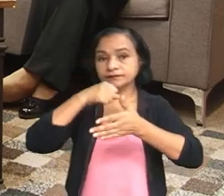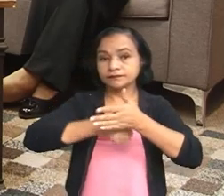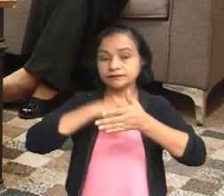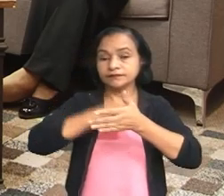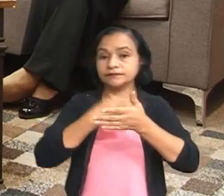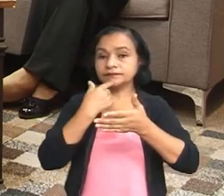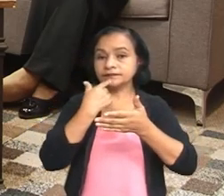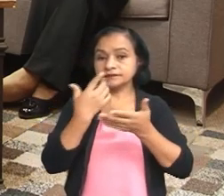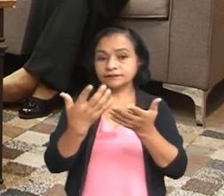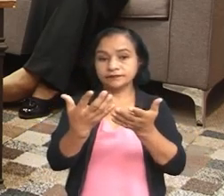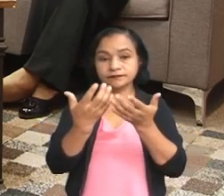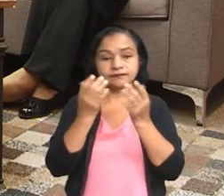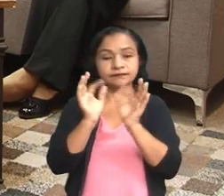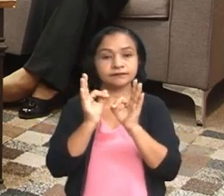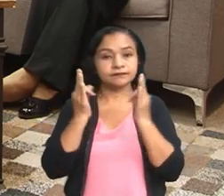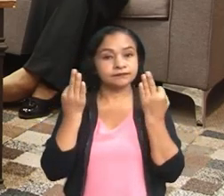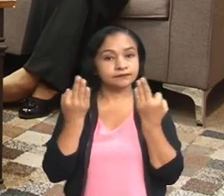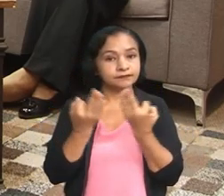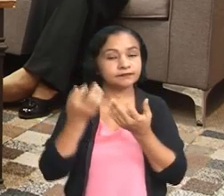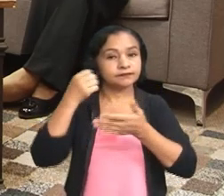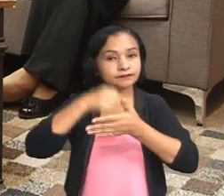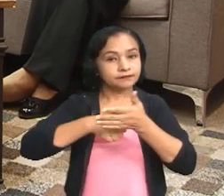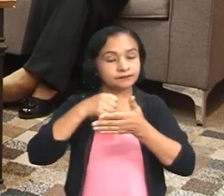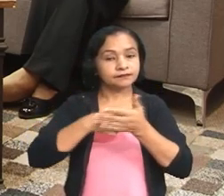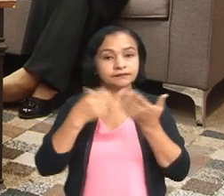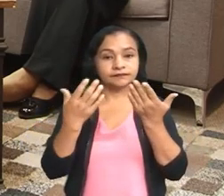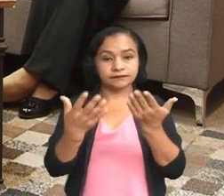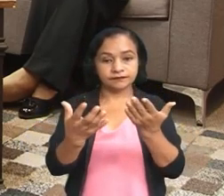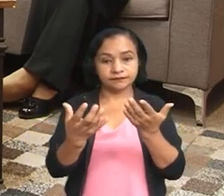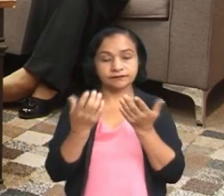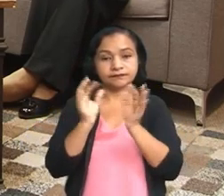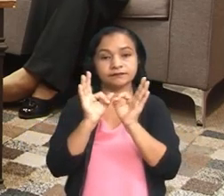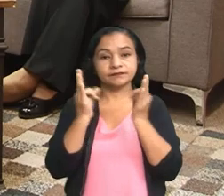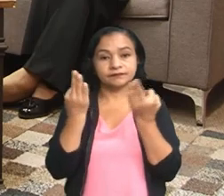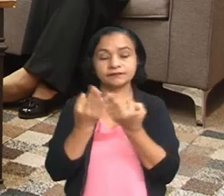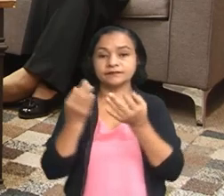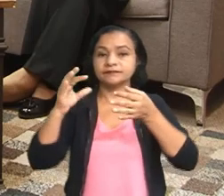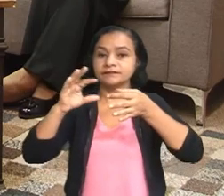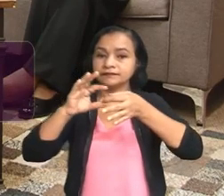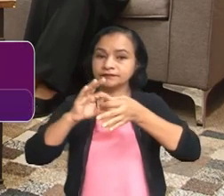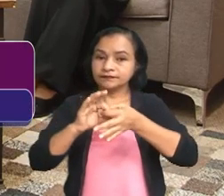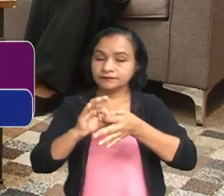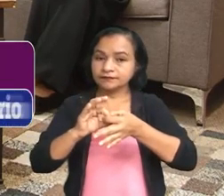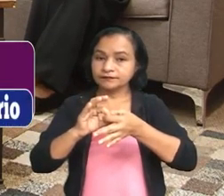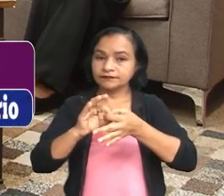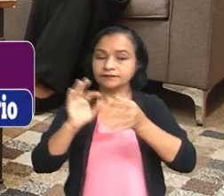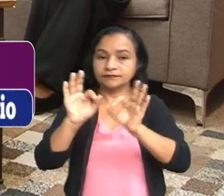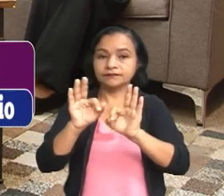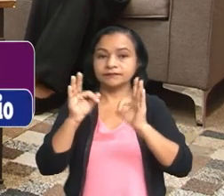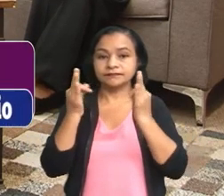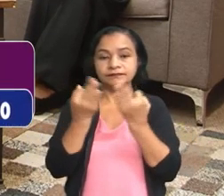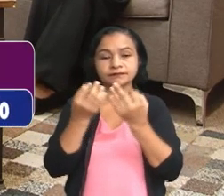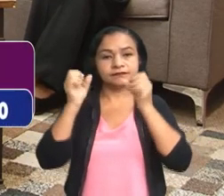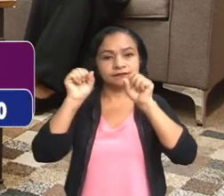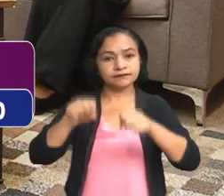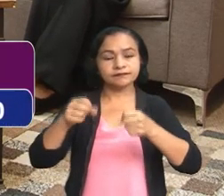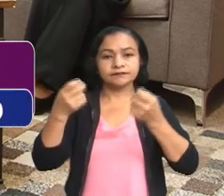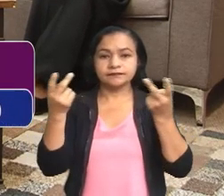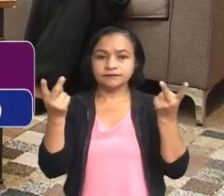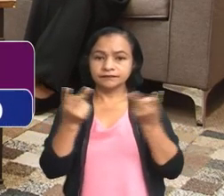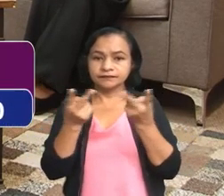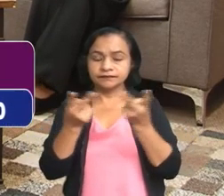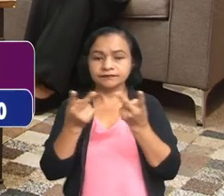haya una familia esforzada, porque haya una familia unida, una familia que ha podido saber convivir y ha